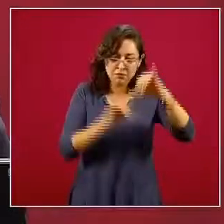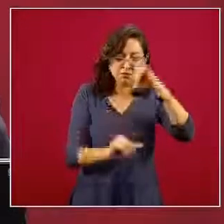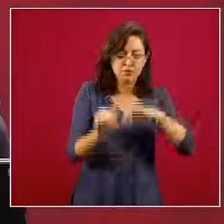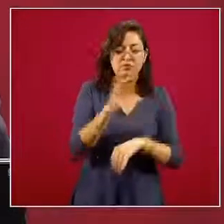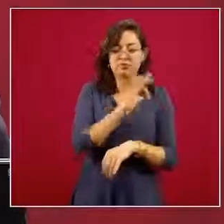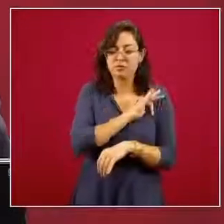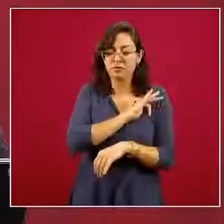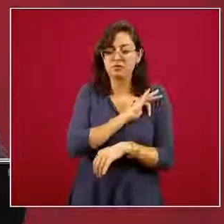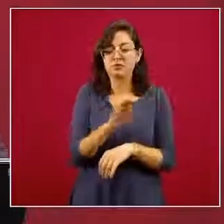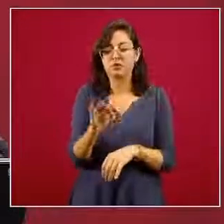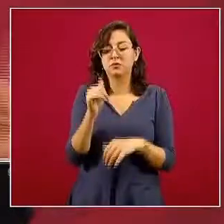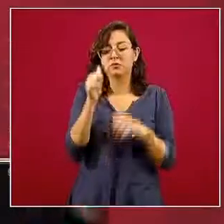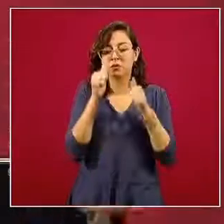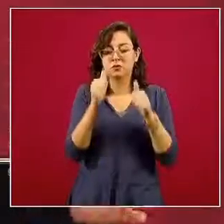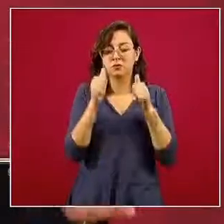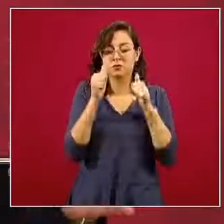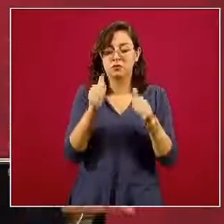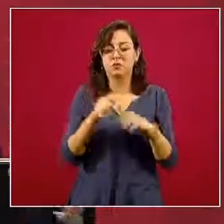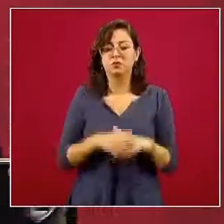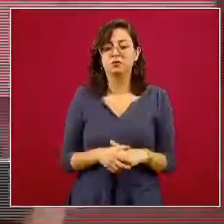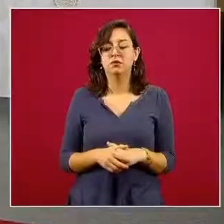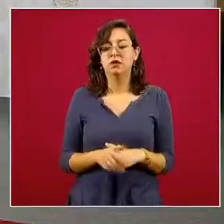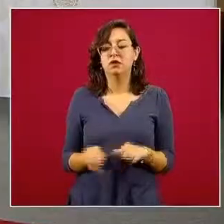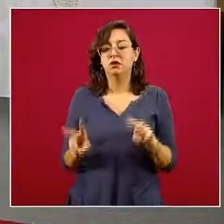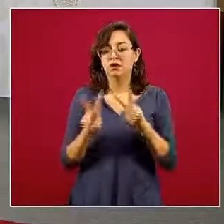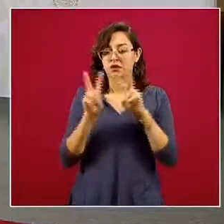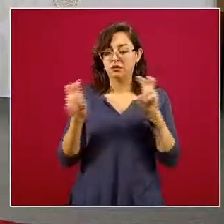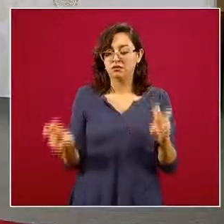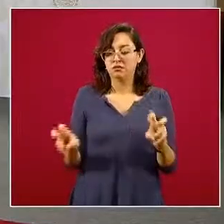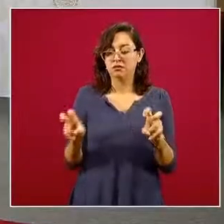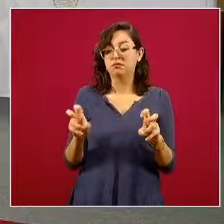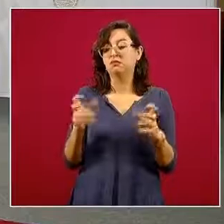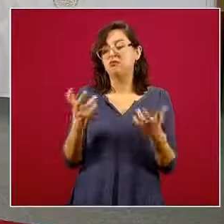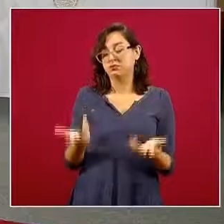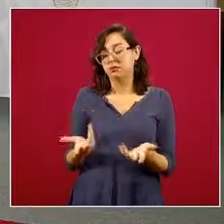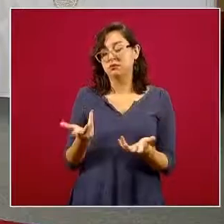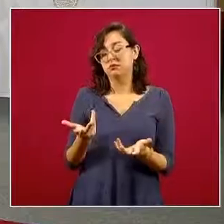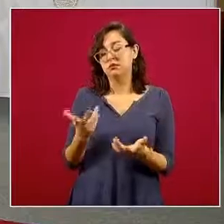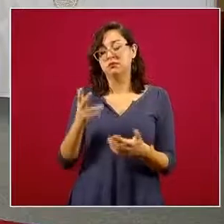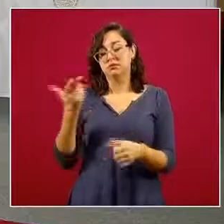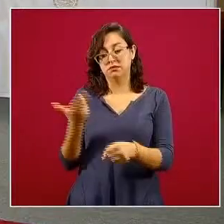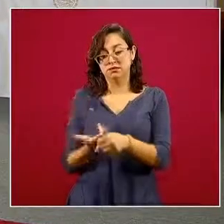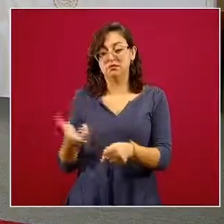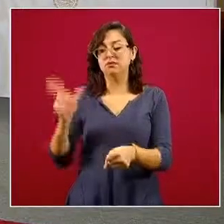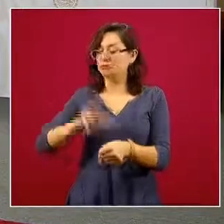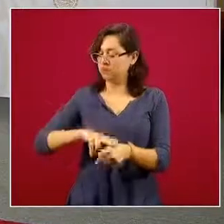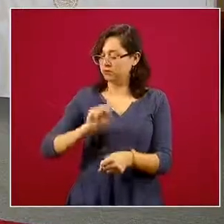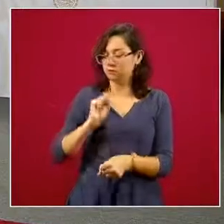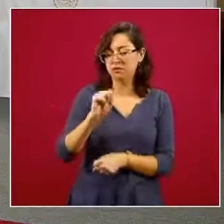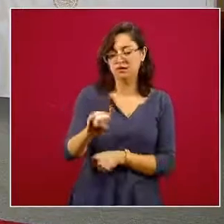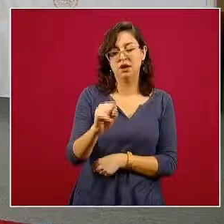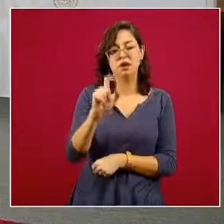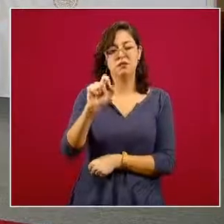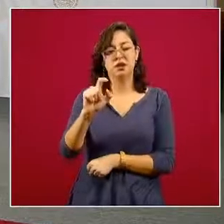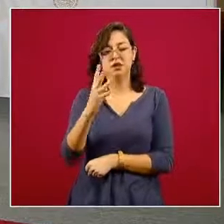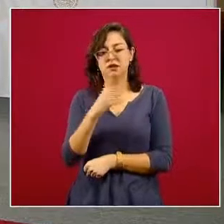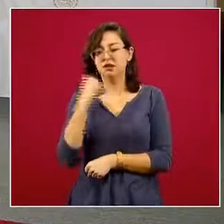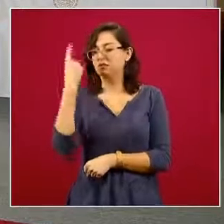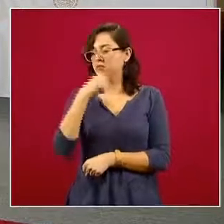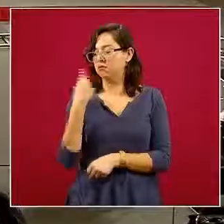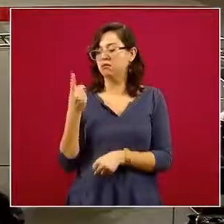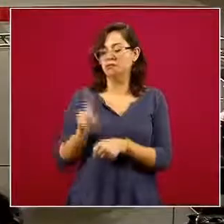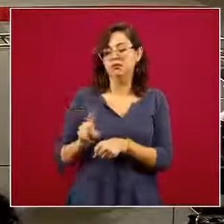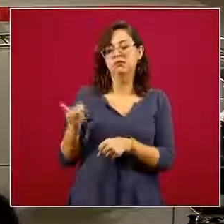diagnóstico, etcétera, ¿no? La red de hospitalización es así, debe ser en tiempo real, los cortes son cada 24 horas y el doctor Alomía nos